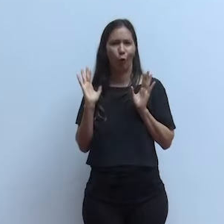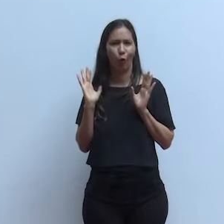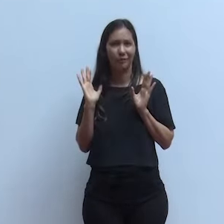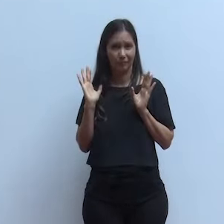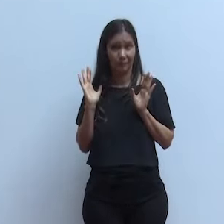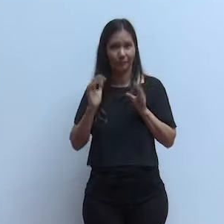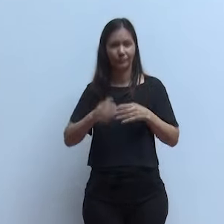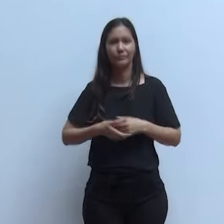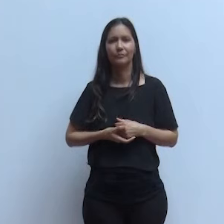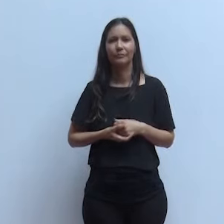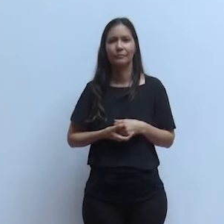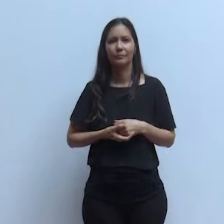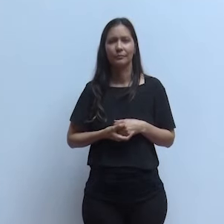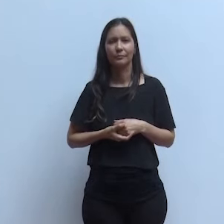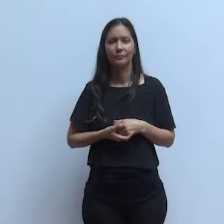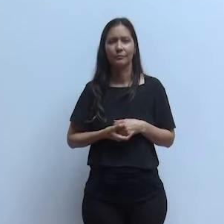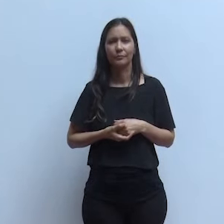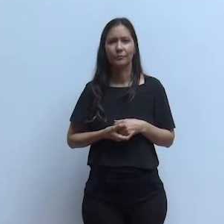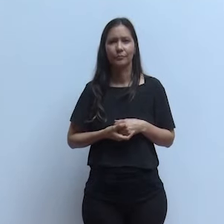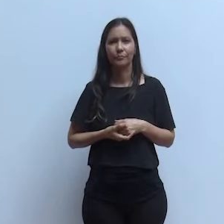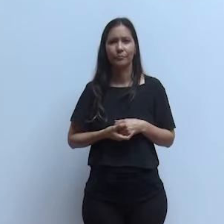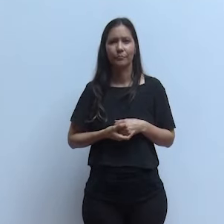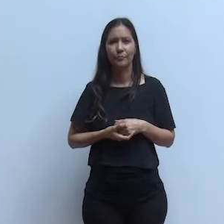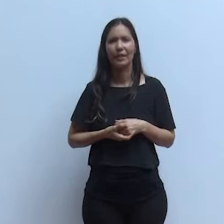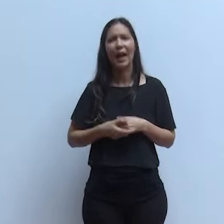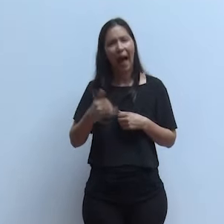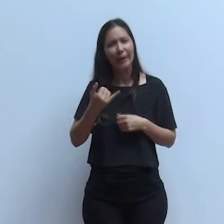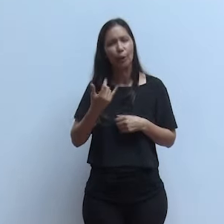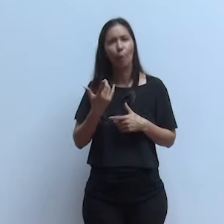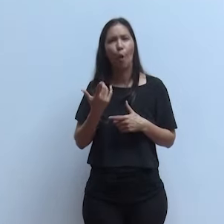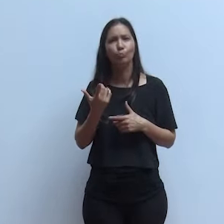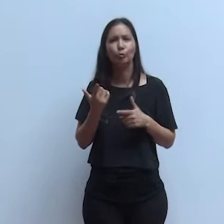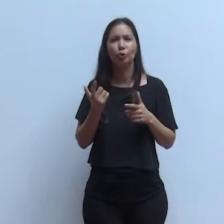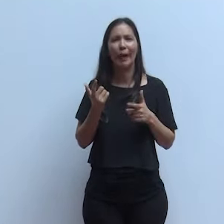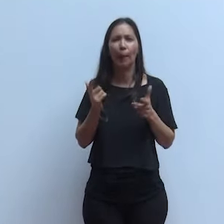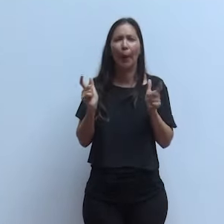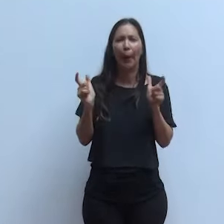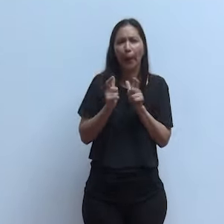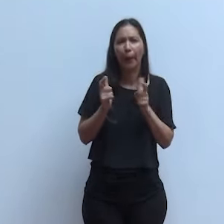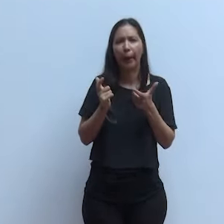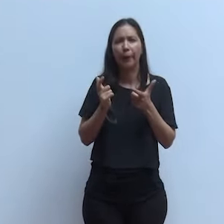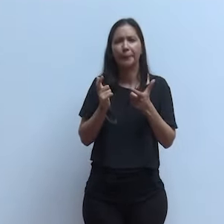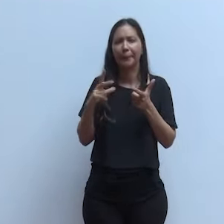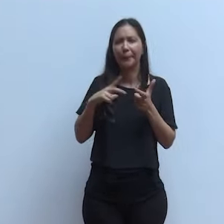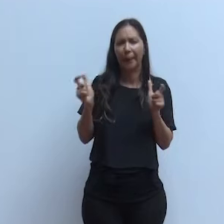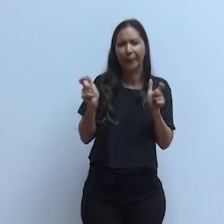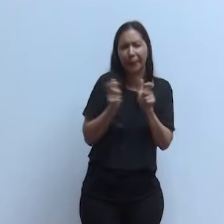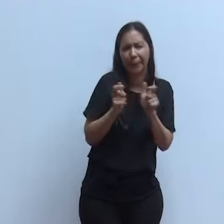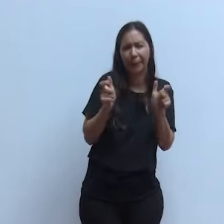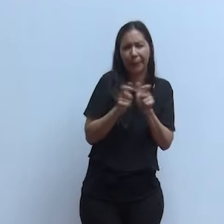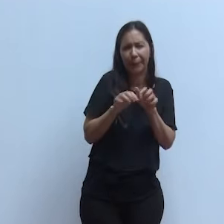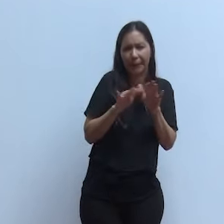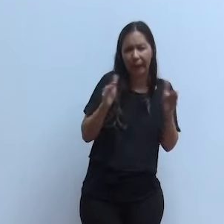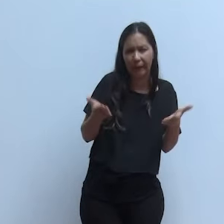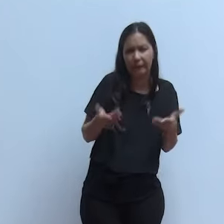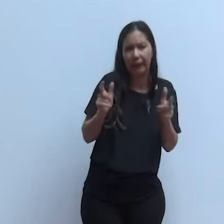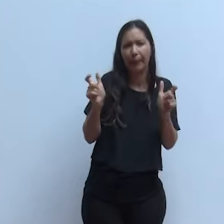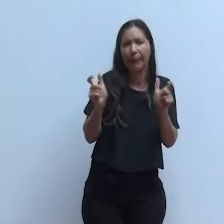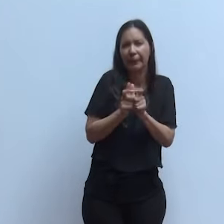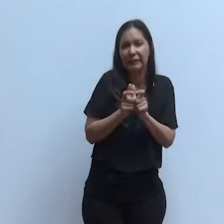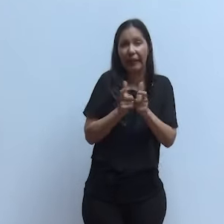es decir hubo mucha mesa chica hubo mesa mucha mesa chica hay todavía mucha mesa chica y